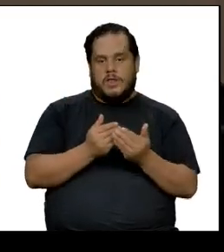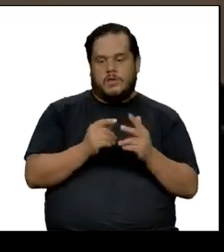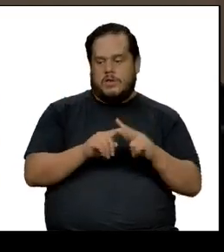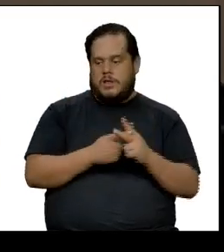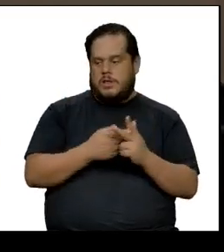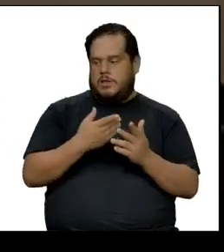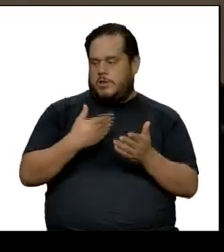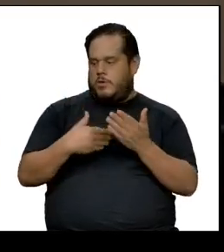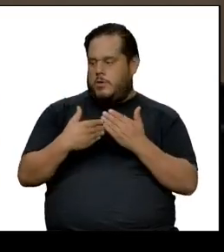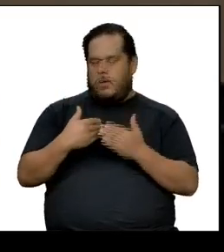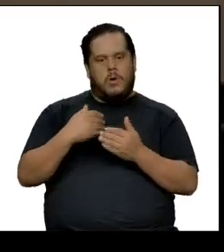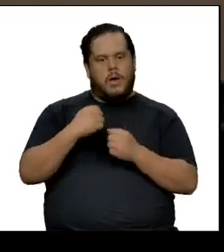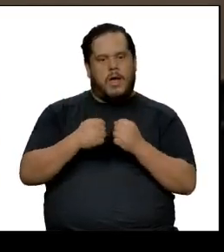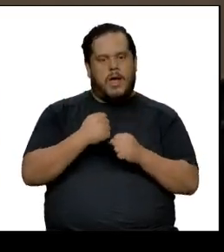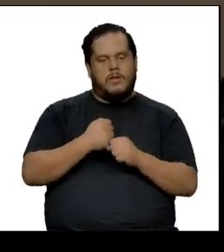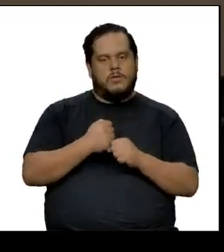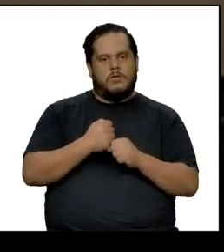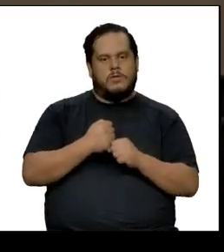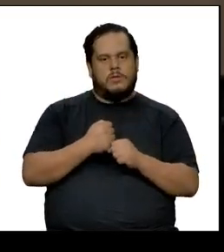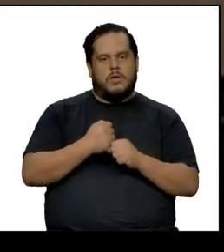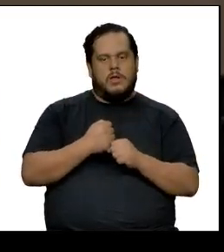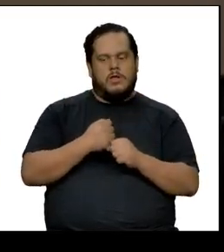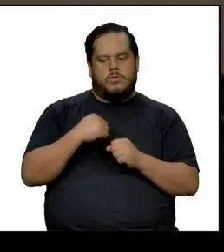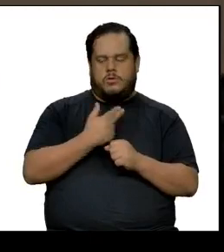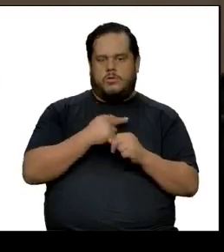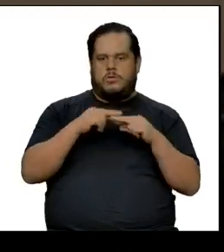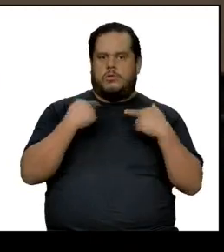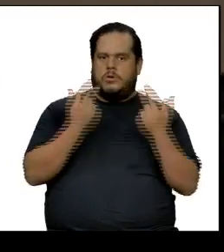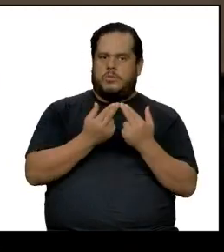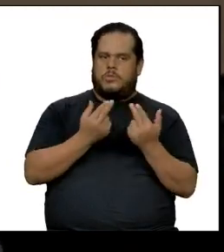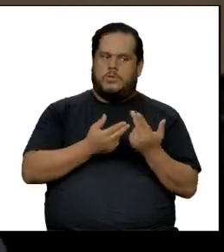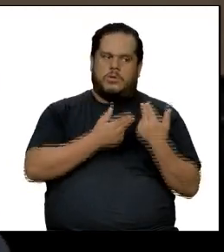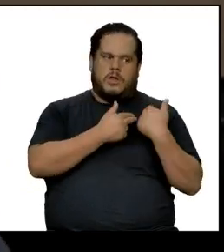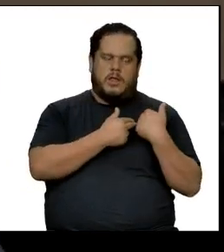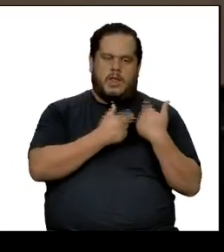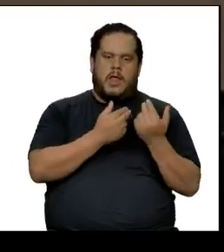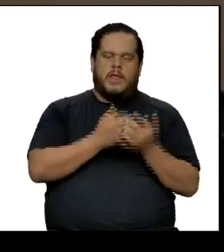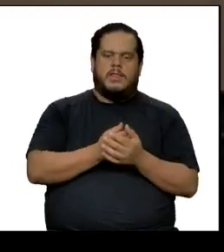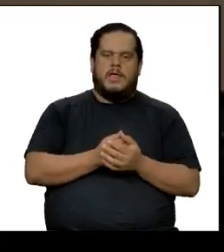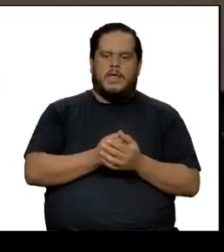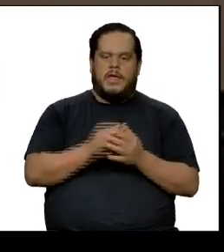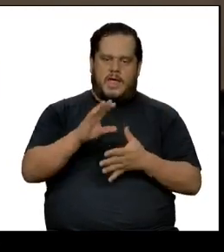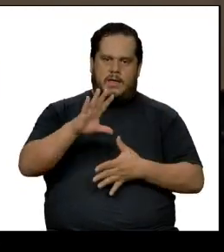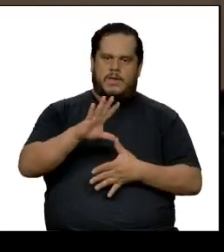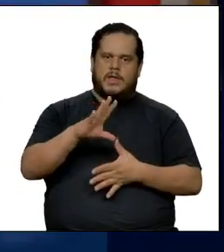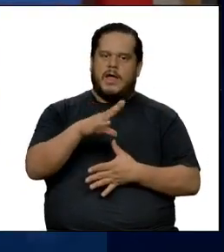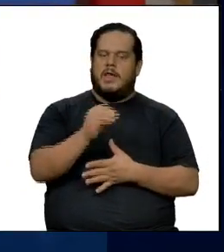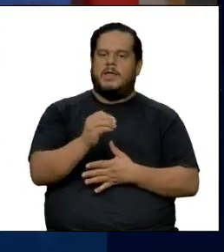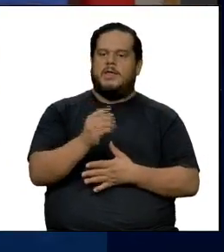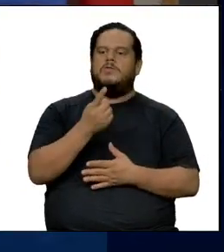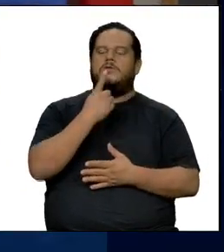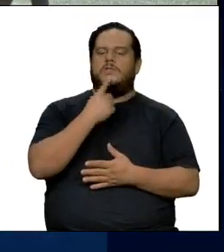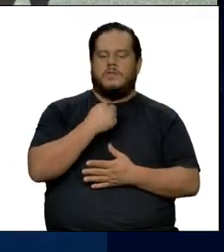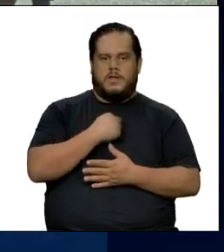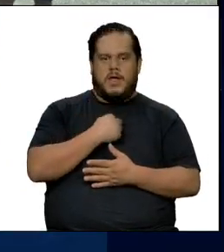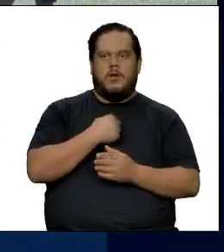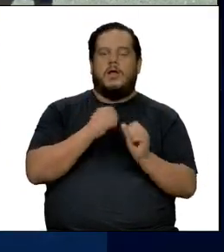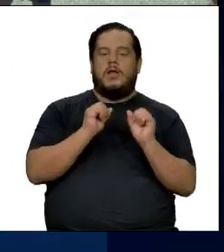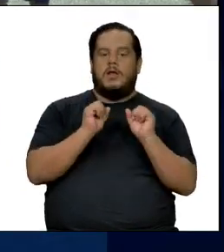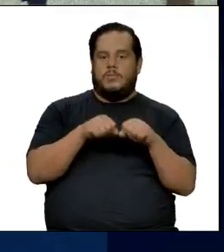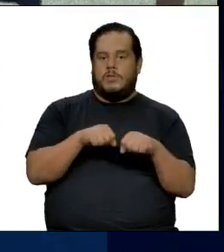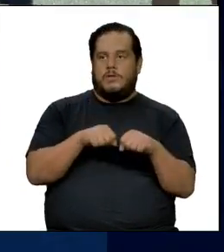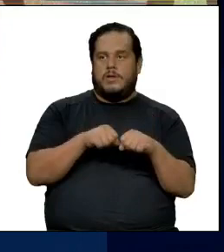par de años, donde nos reunimos con los encargados de ACES América y nos indicaron la posibilidad